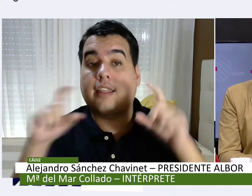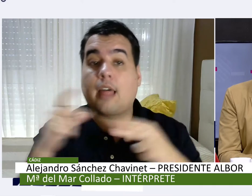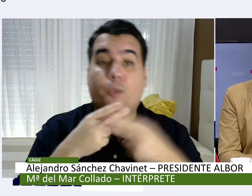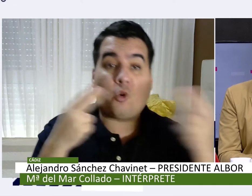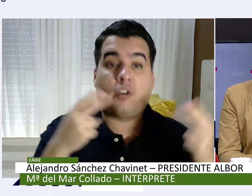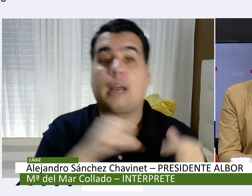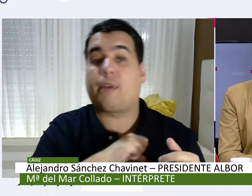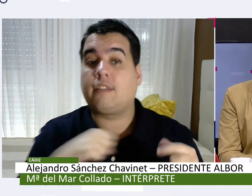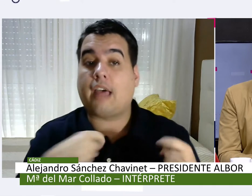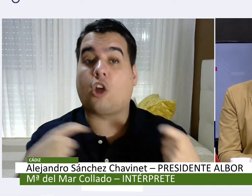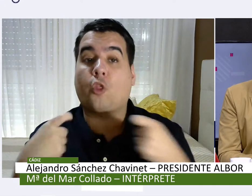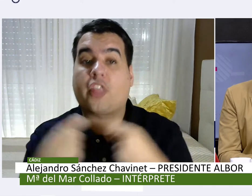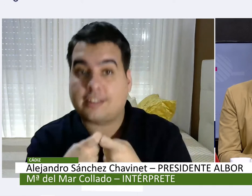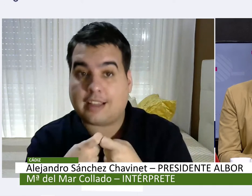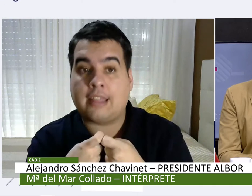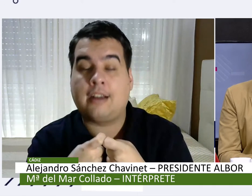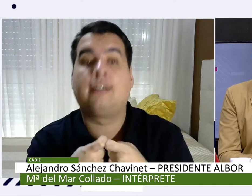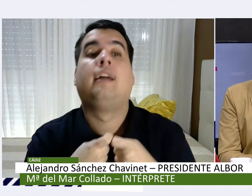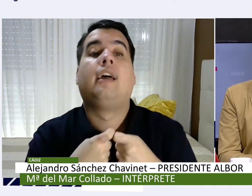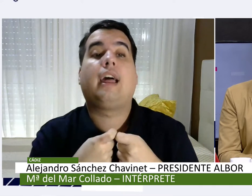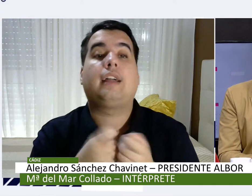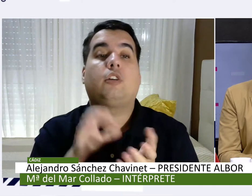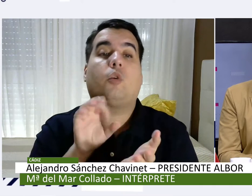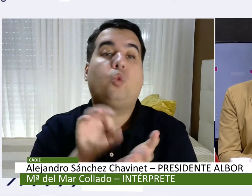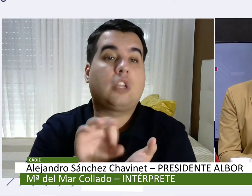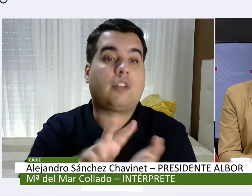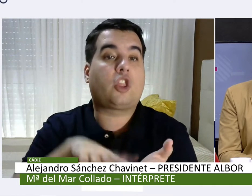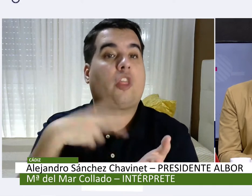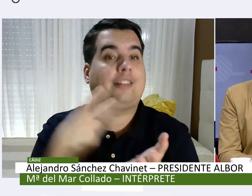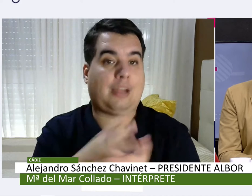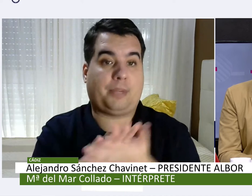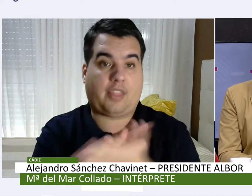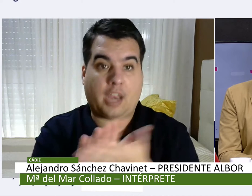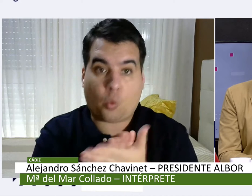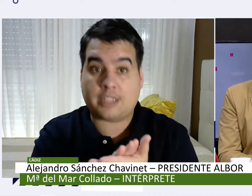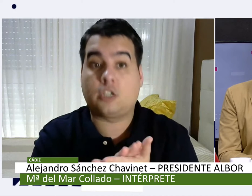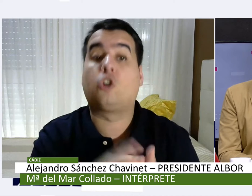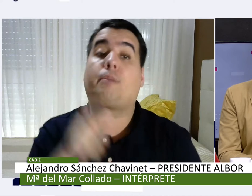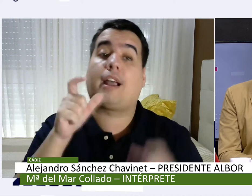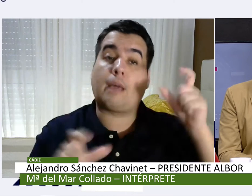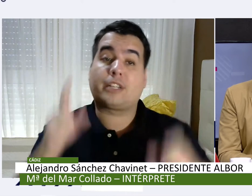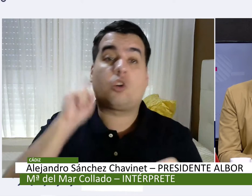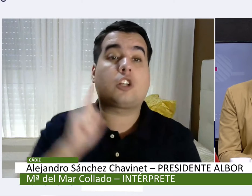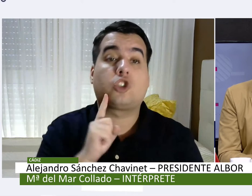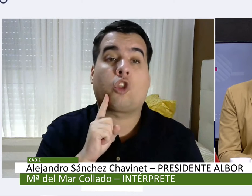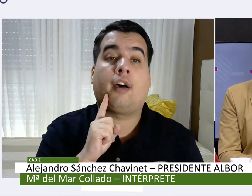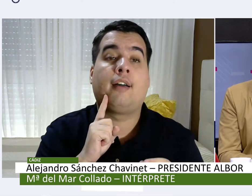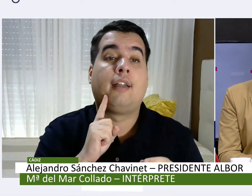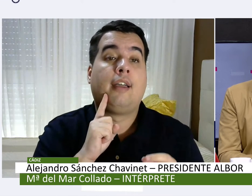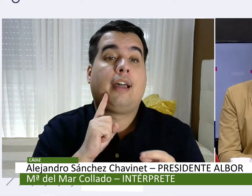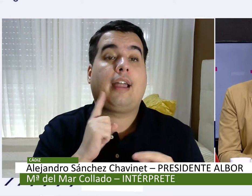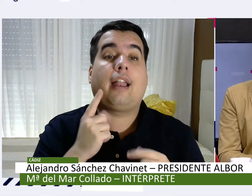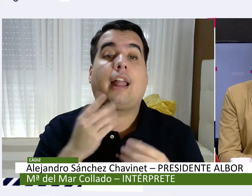a entidad pública, privada, contratada, un servicio de antepatrón, no puede ser para que la persona